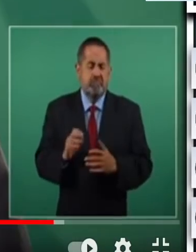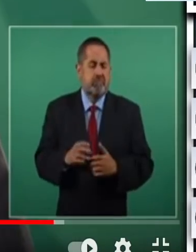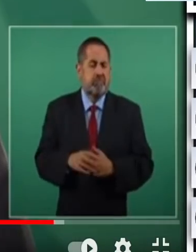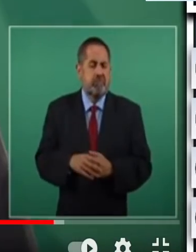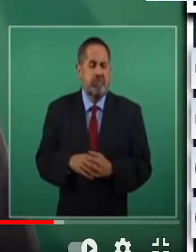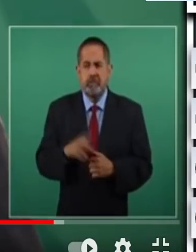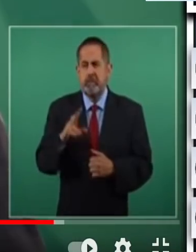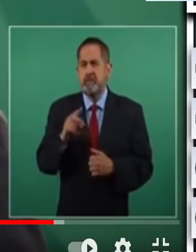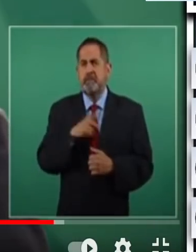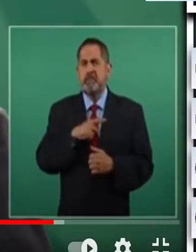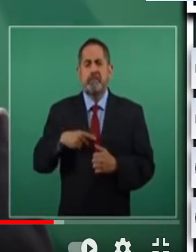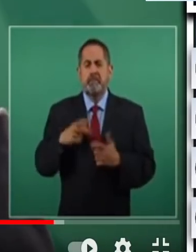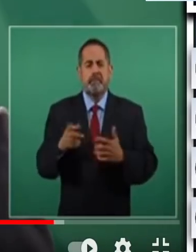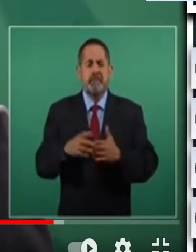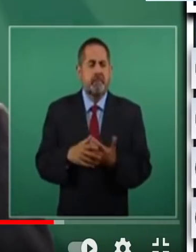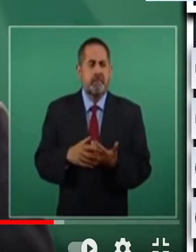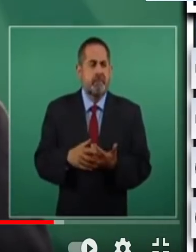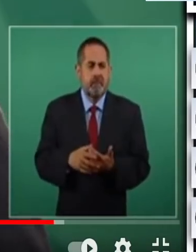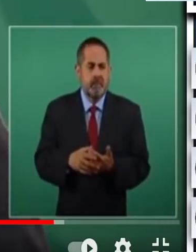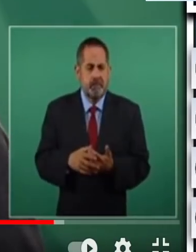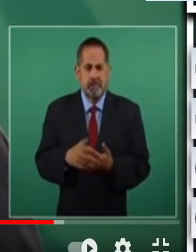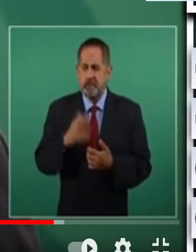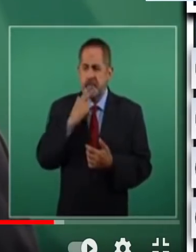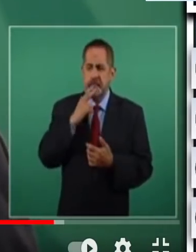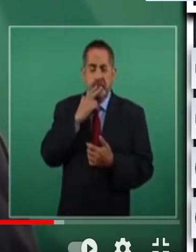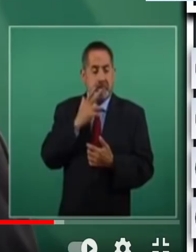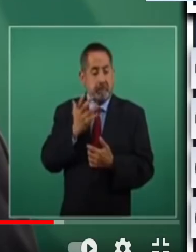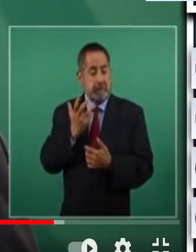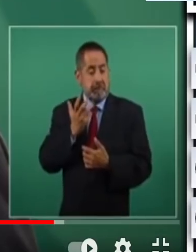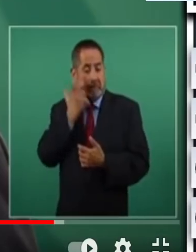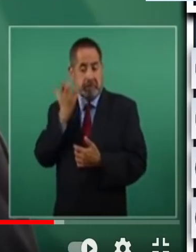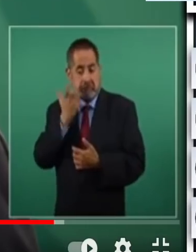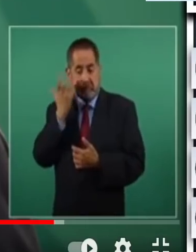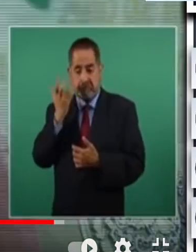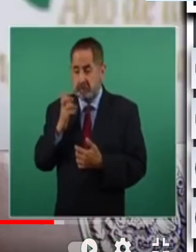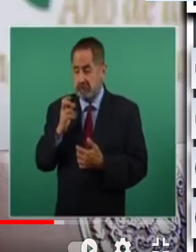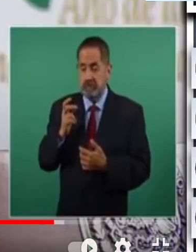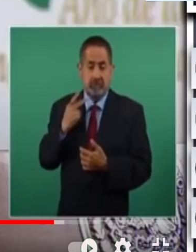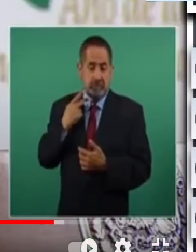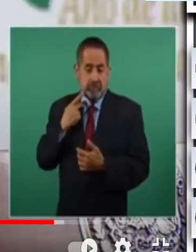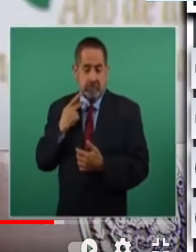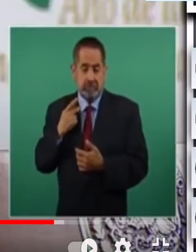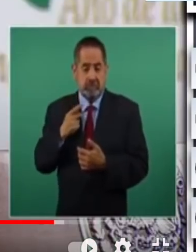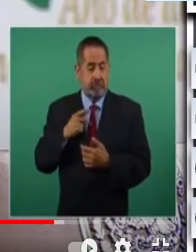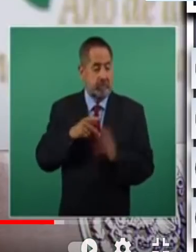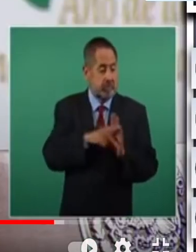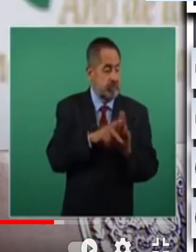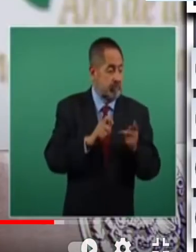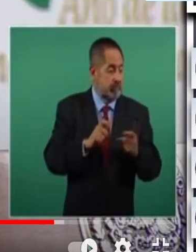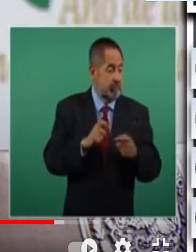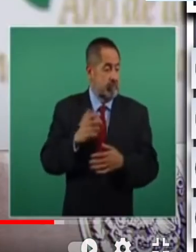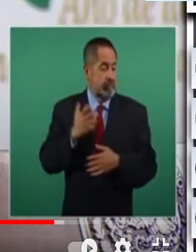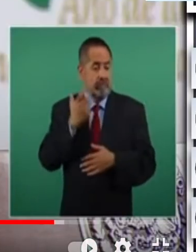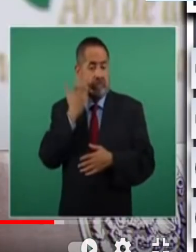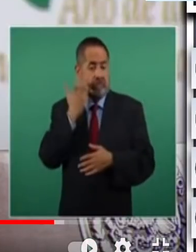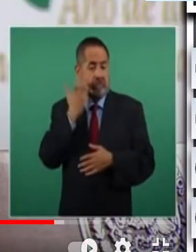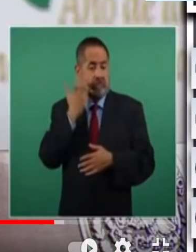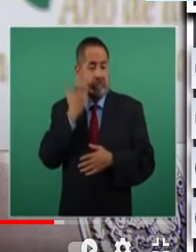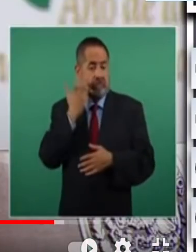No debe de usarse para la